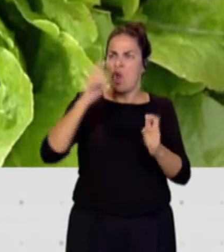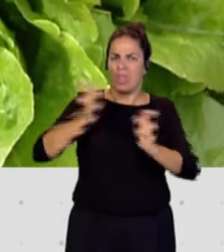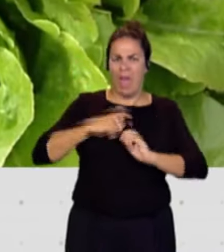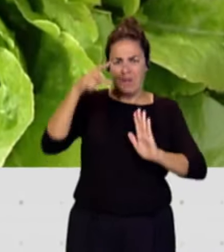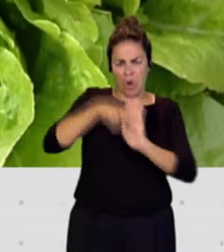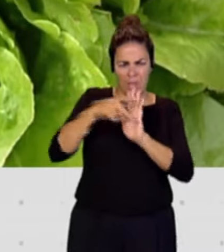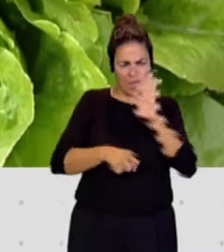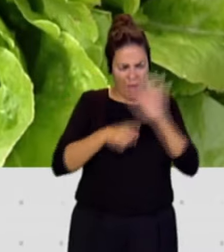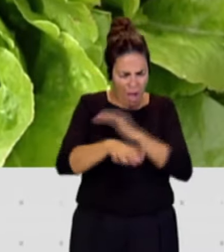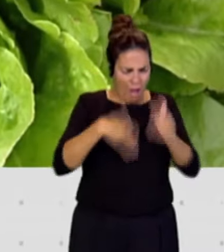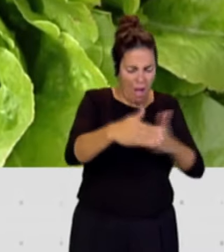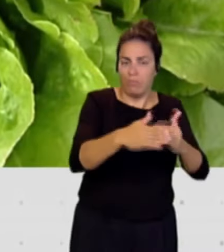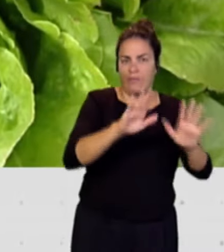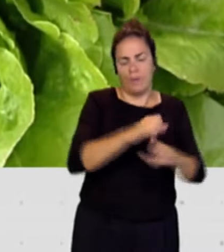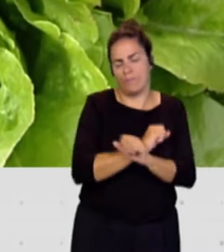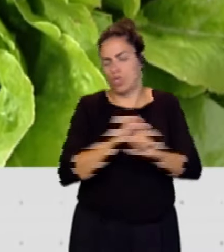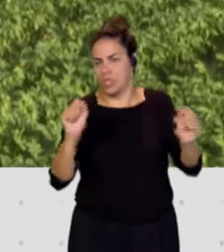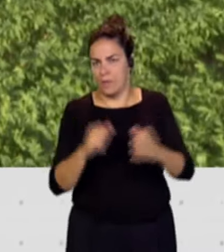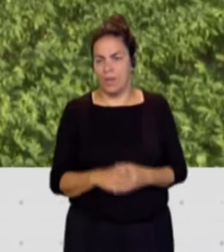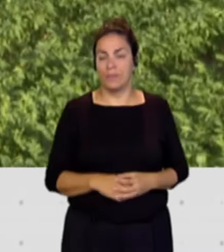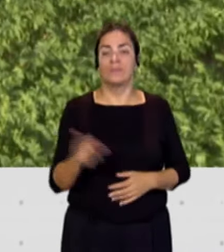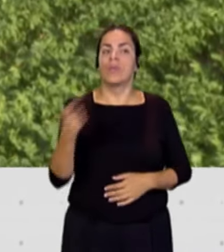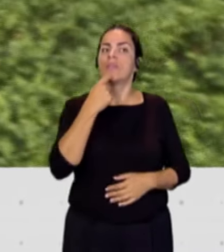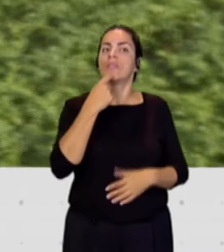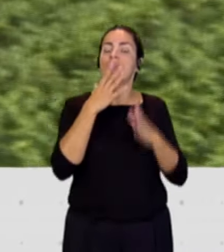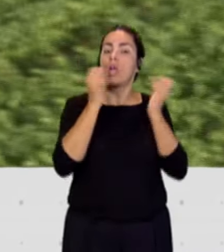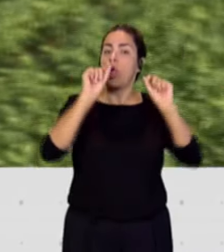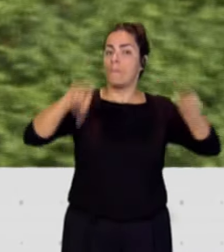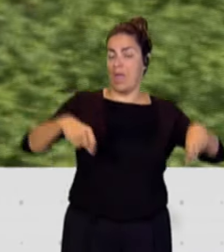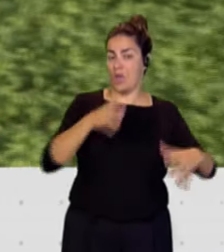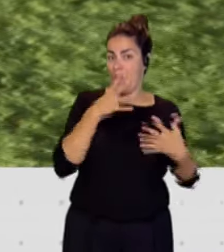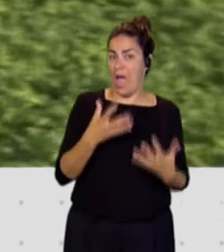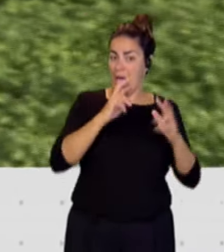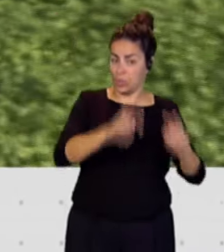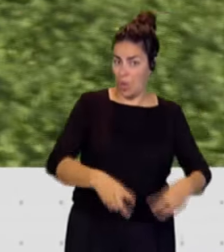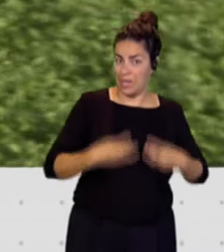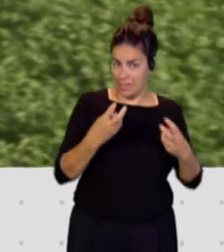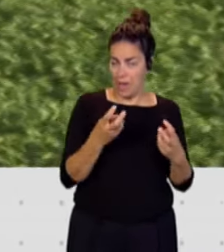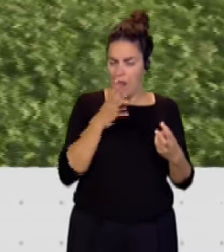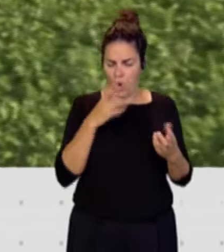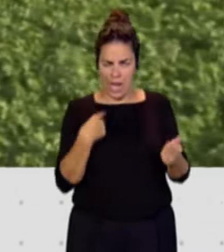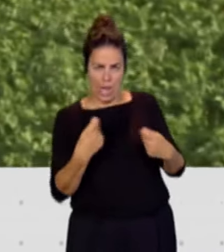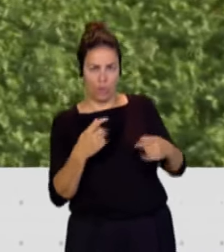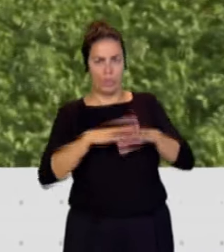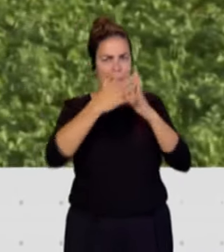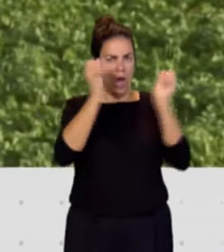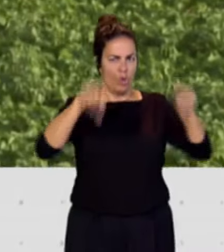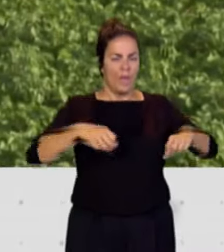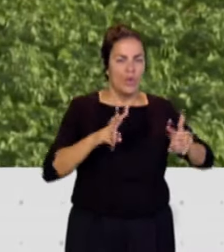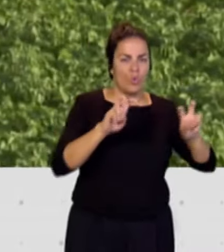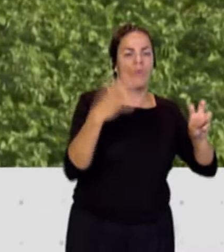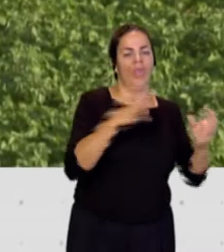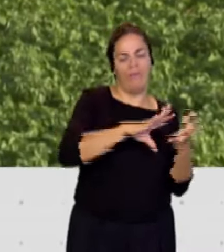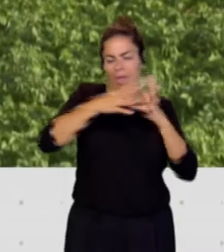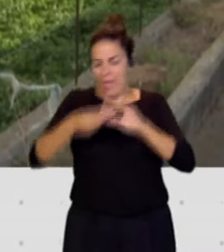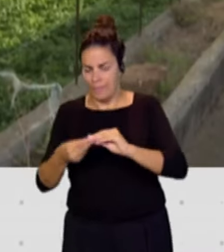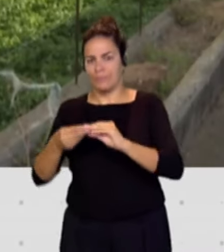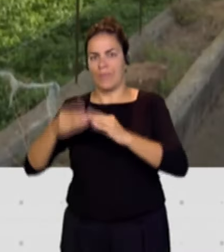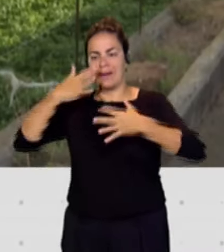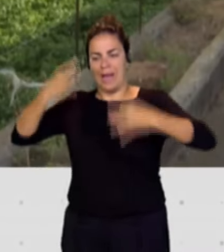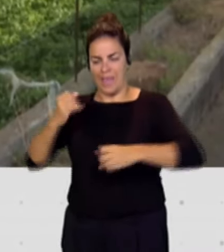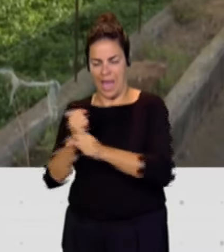hablaba usted de que en esta actualización del convenio el nuevo que se negocia habría que adaptarse a la nueva realidad laboral a las nuevas